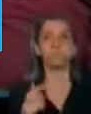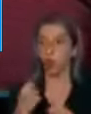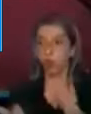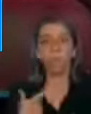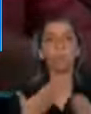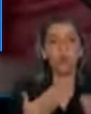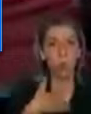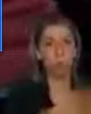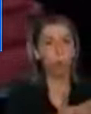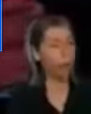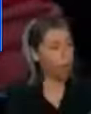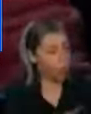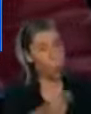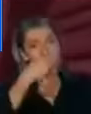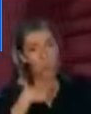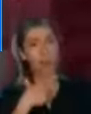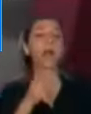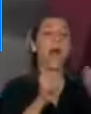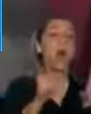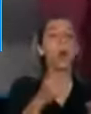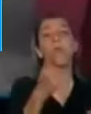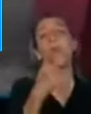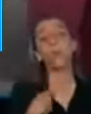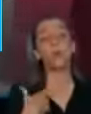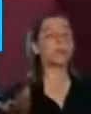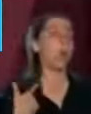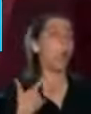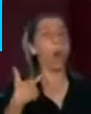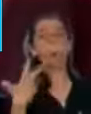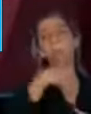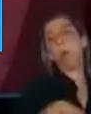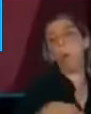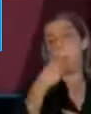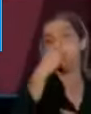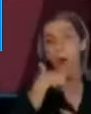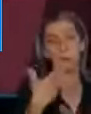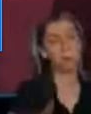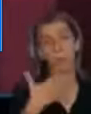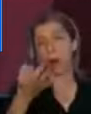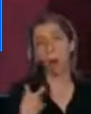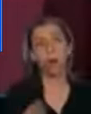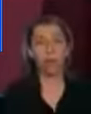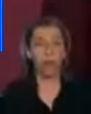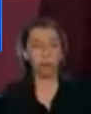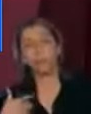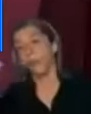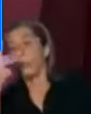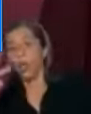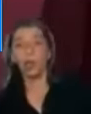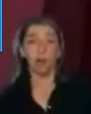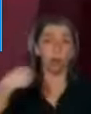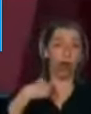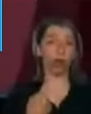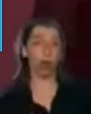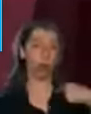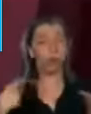veces por la política, digo, que la instancia esté, que discutan, que agarren intercambio de opiniones, es mucho. Es